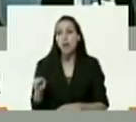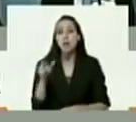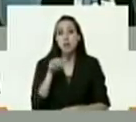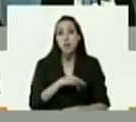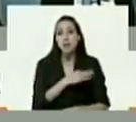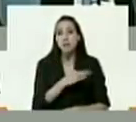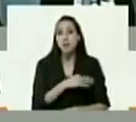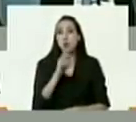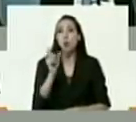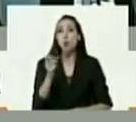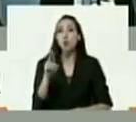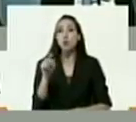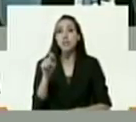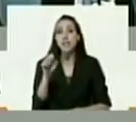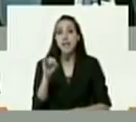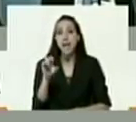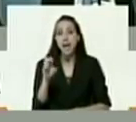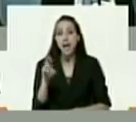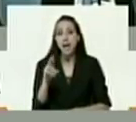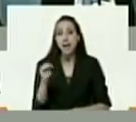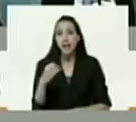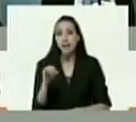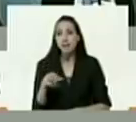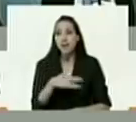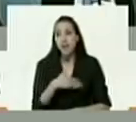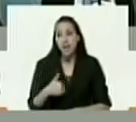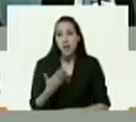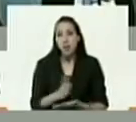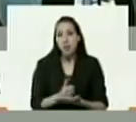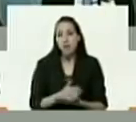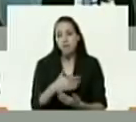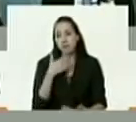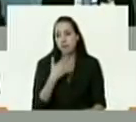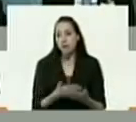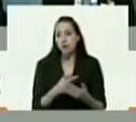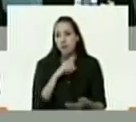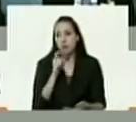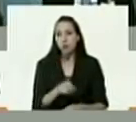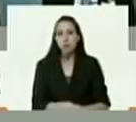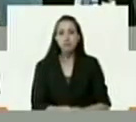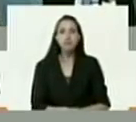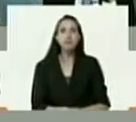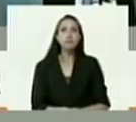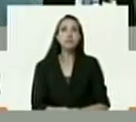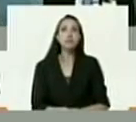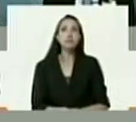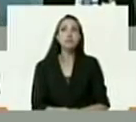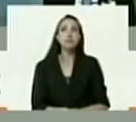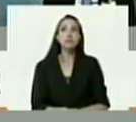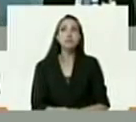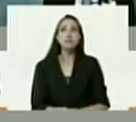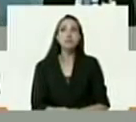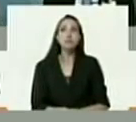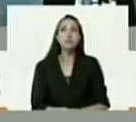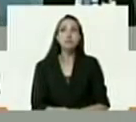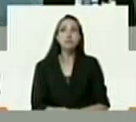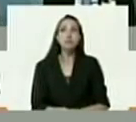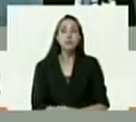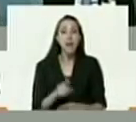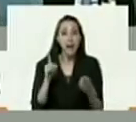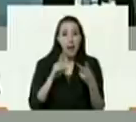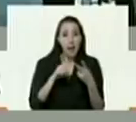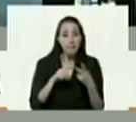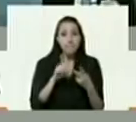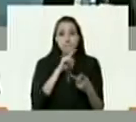más para mediar la crisis. Gracias. Gracias. Sobre este último punto, el secretario